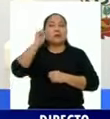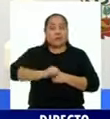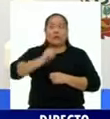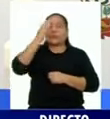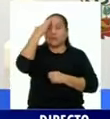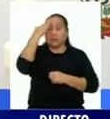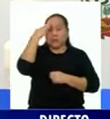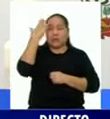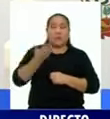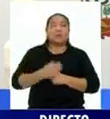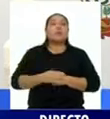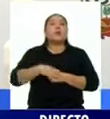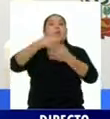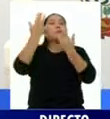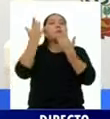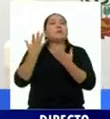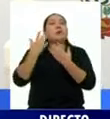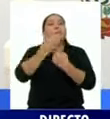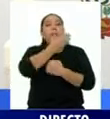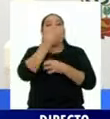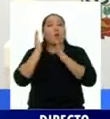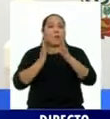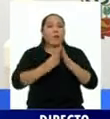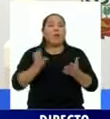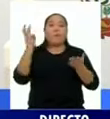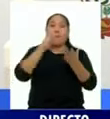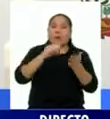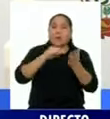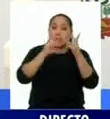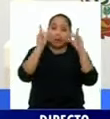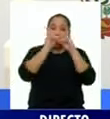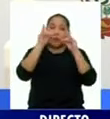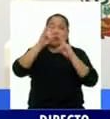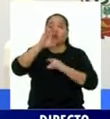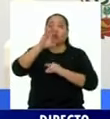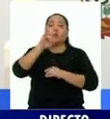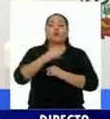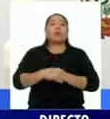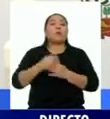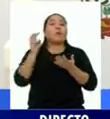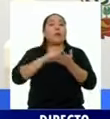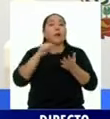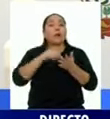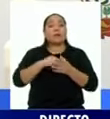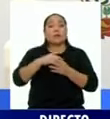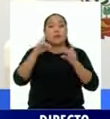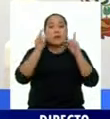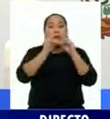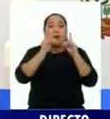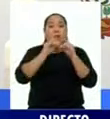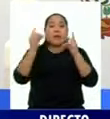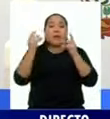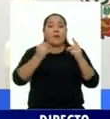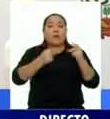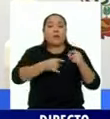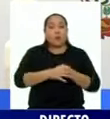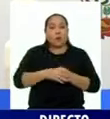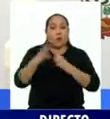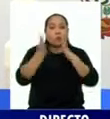segurísimo que vamos a esperar mejor preparados, tenemos más camas UCI, más camas de alto flujo y